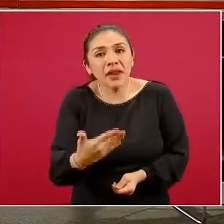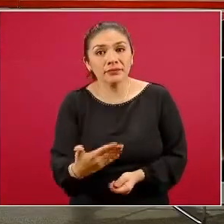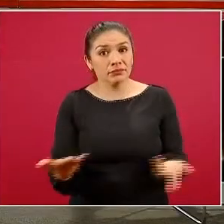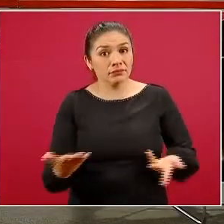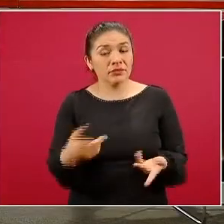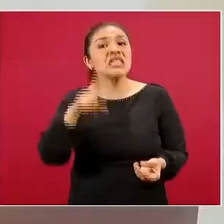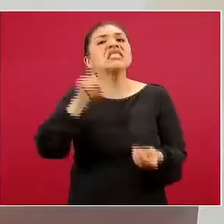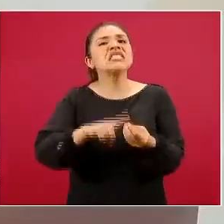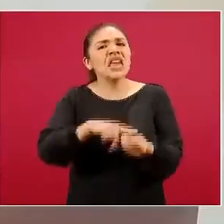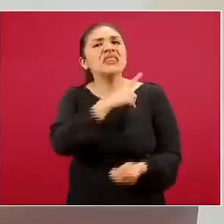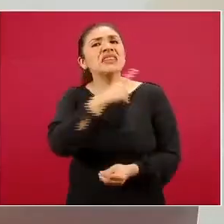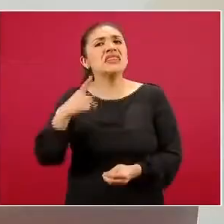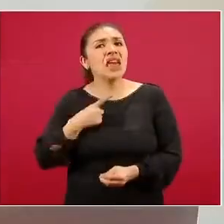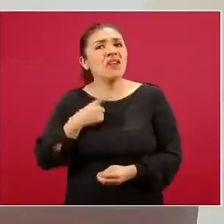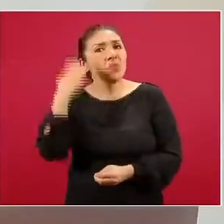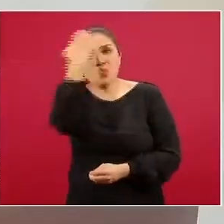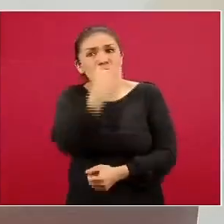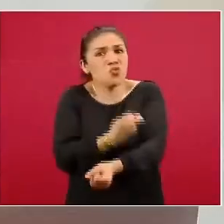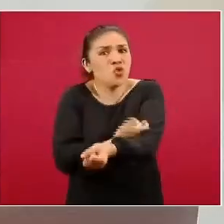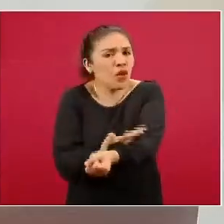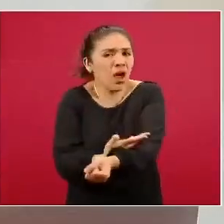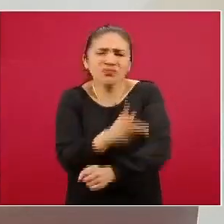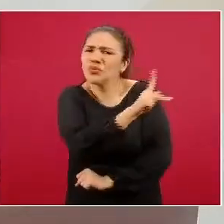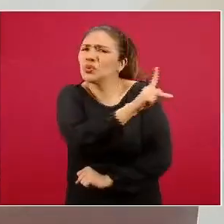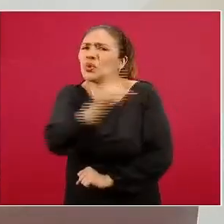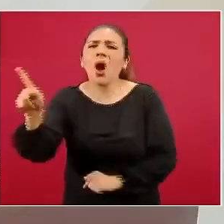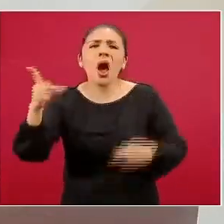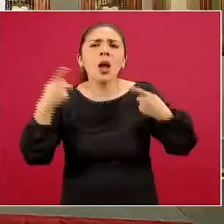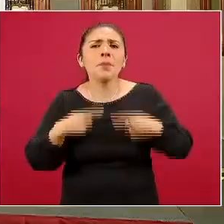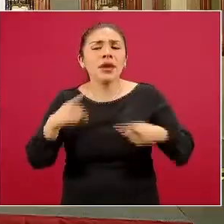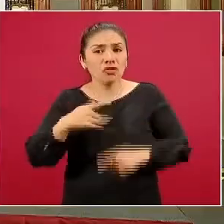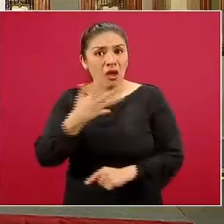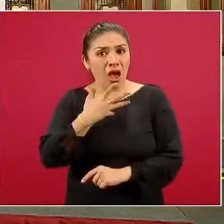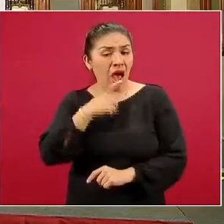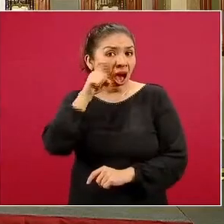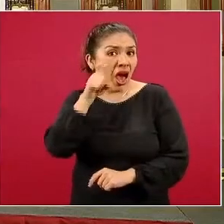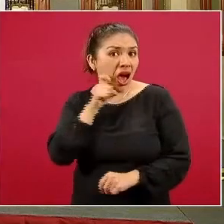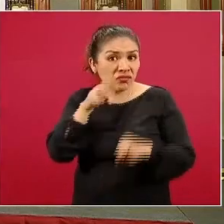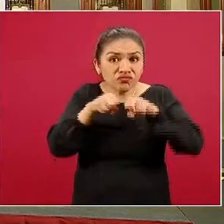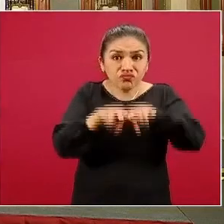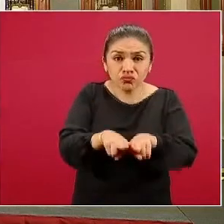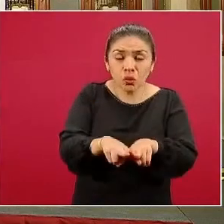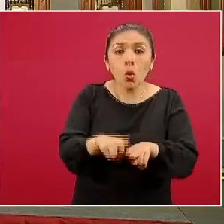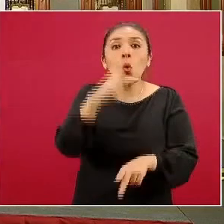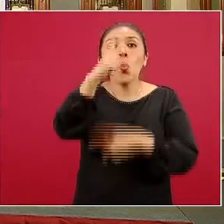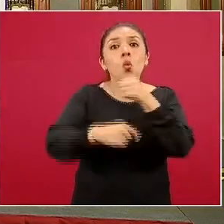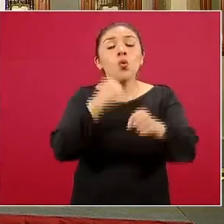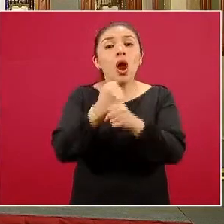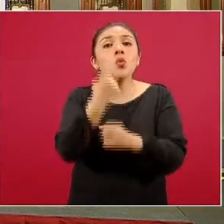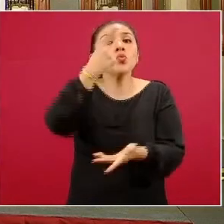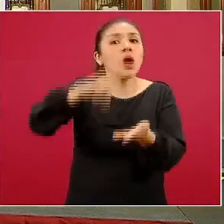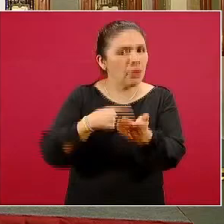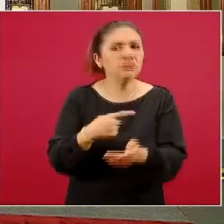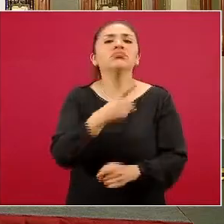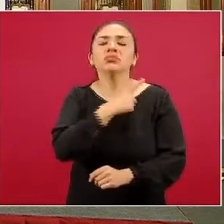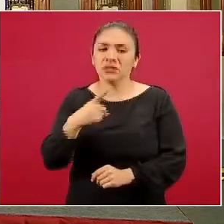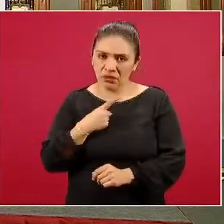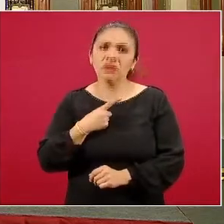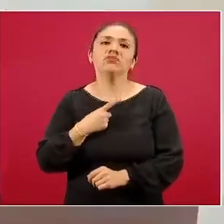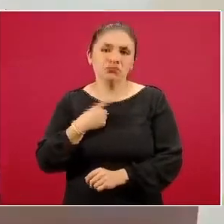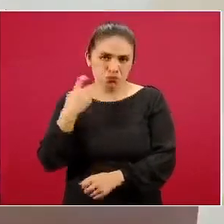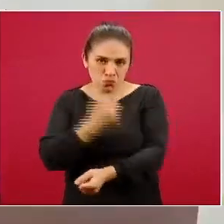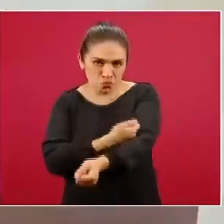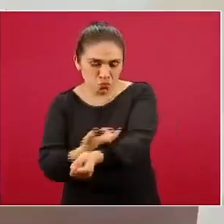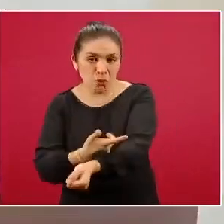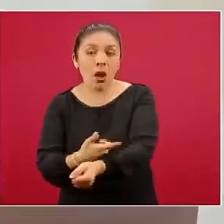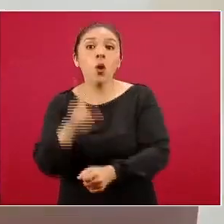¿Quién se tiene que hacer la prueba? Todas las personas que tengan vida sexual activa al menos una vez al año. Las mujeres